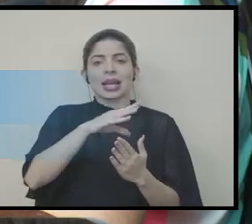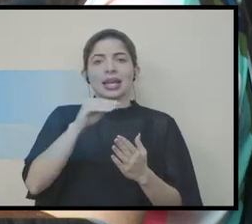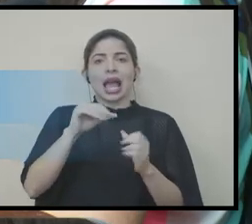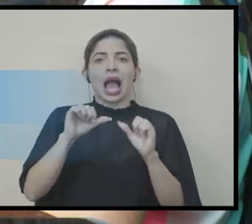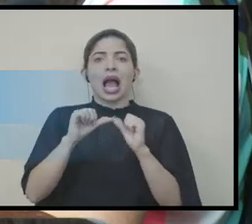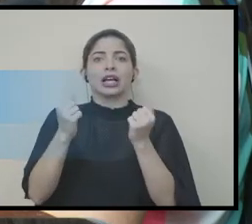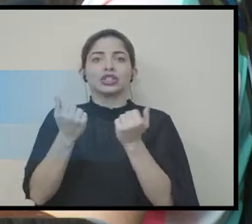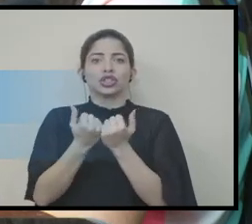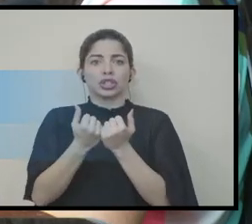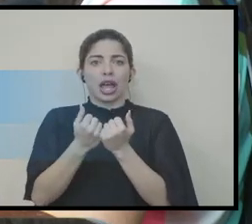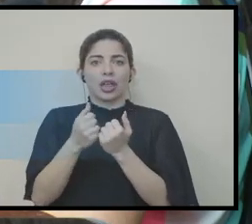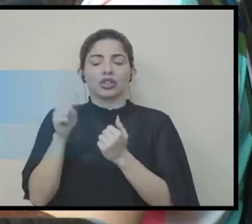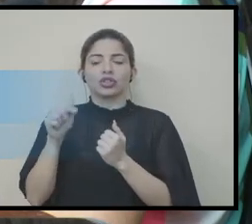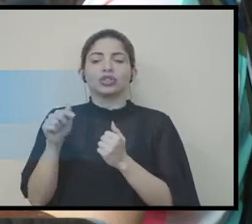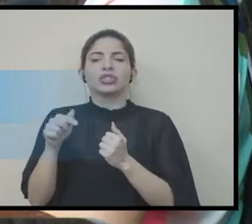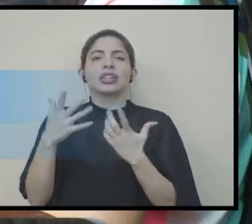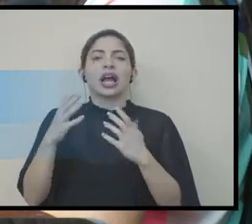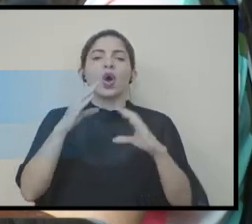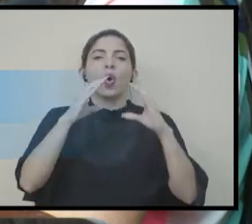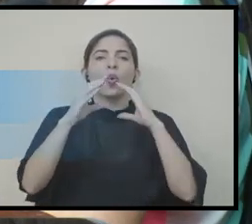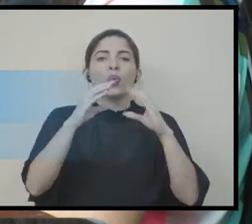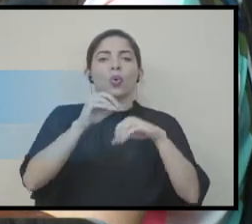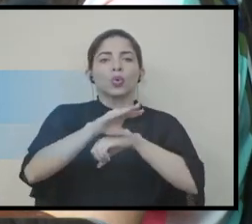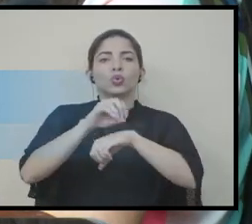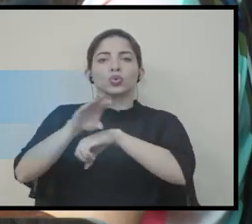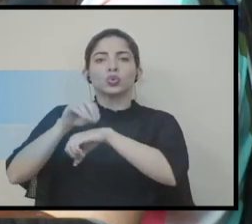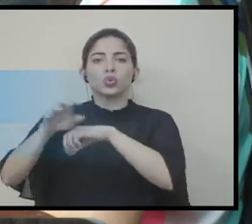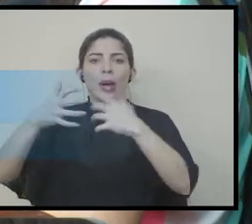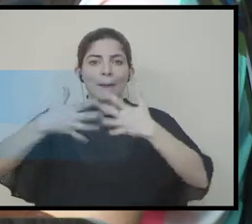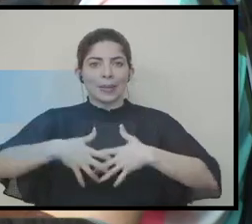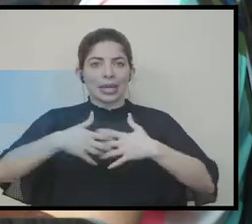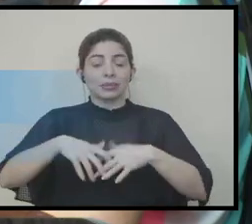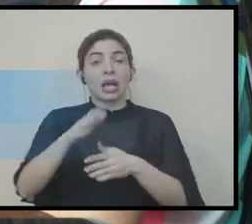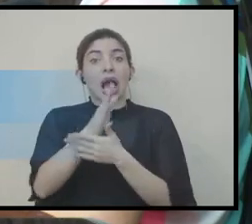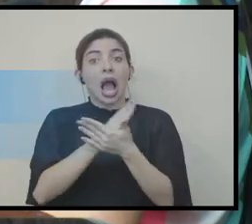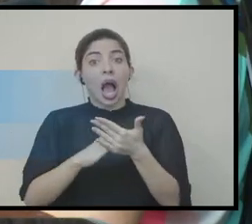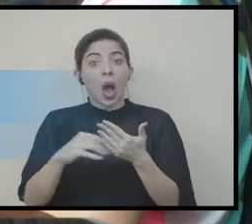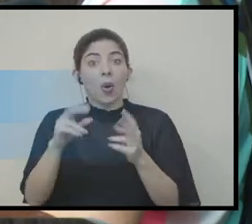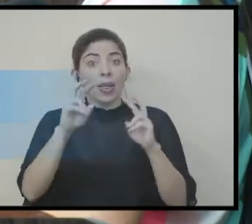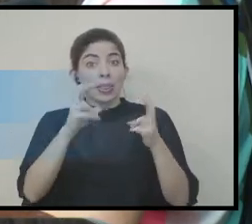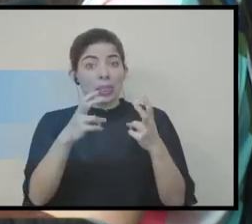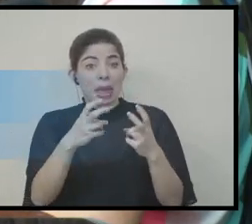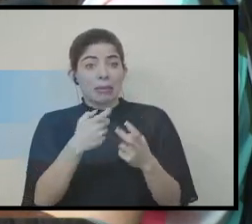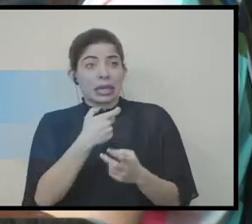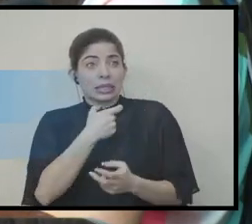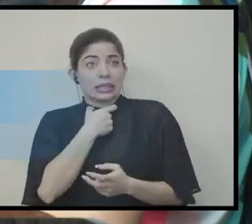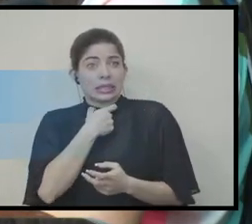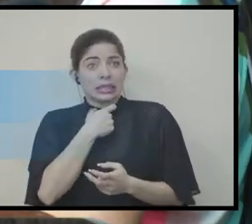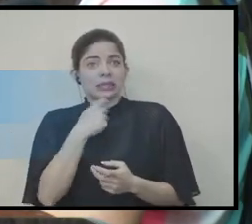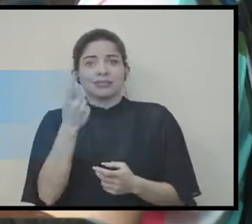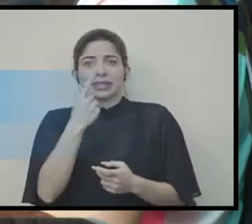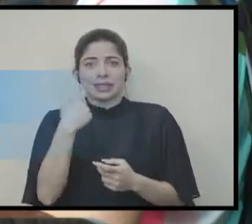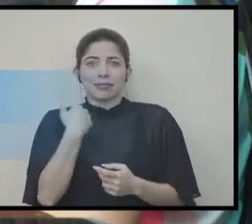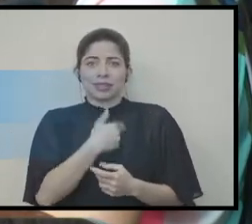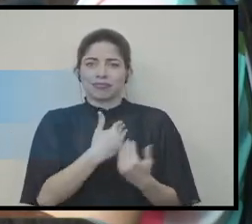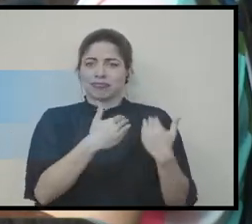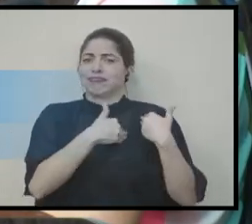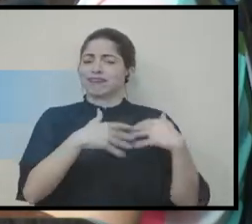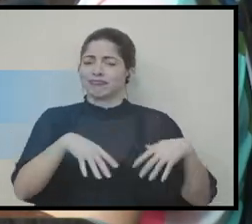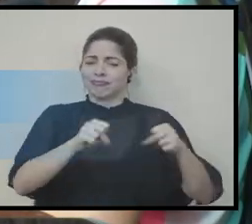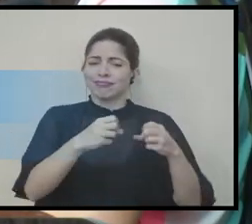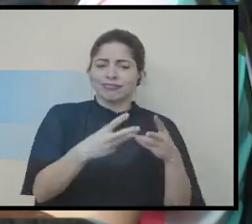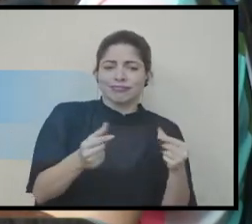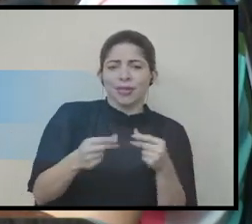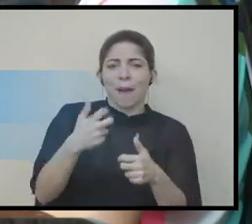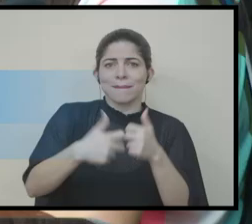damos consultorías en comunicación a empresas, ¿verdad? Y a pesar de que vemos el tema de crisis, y nos encanta ver el tema de crisis en las